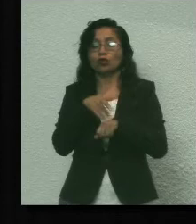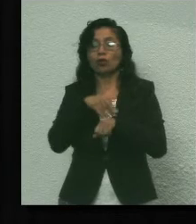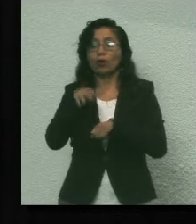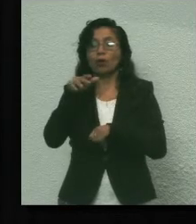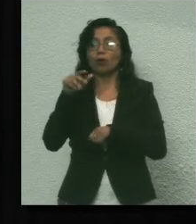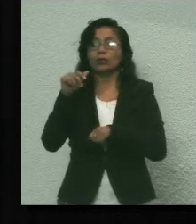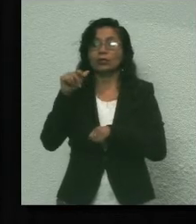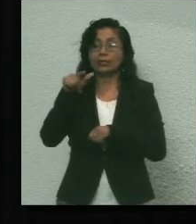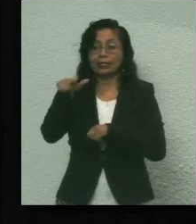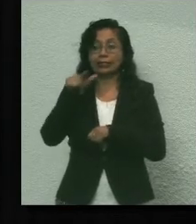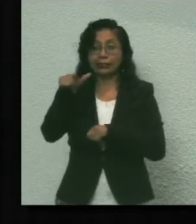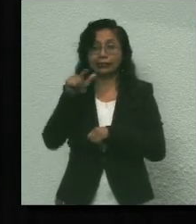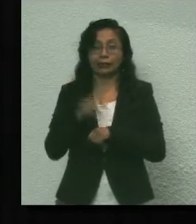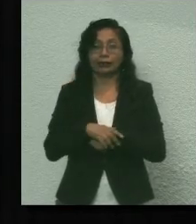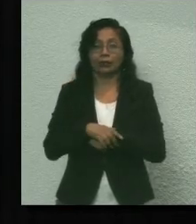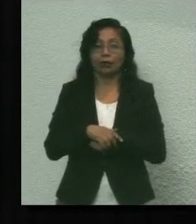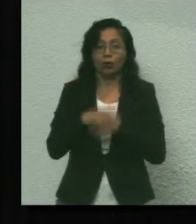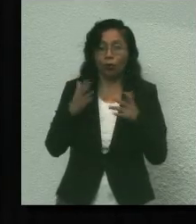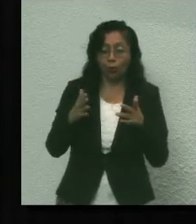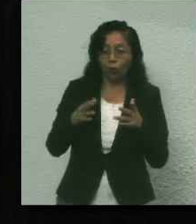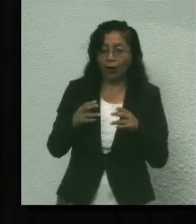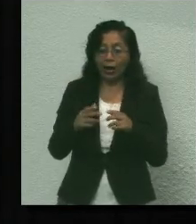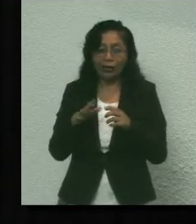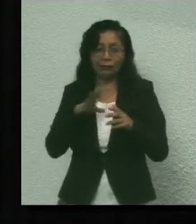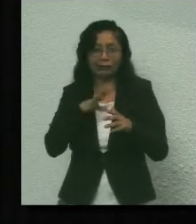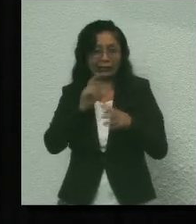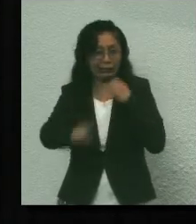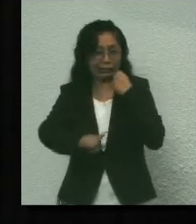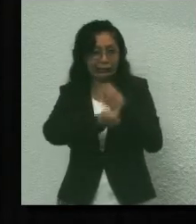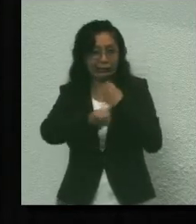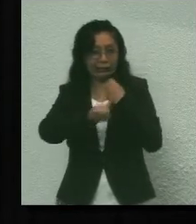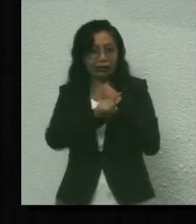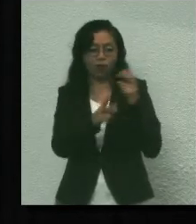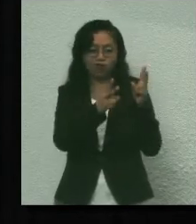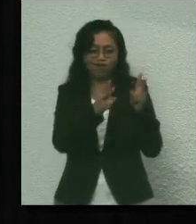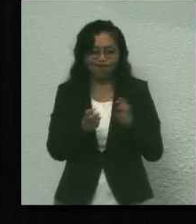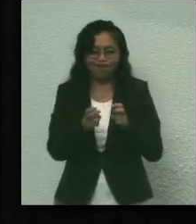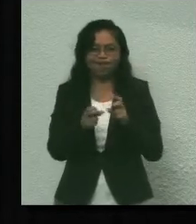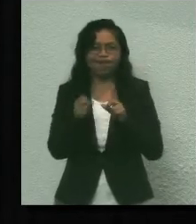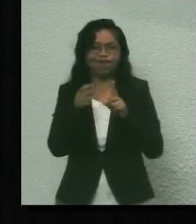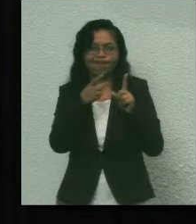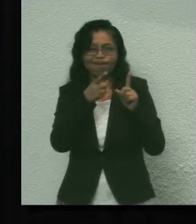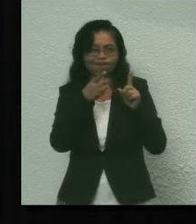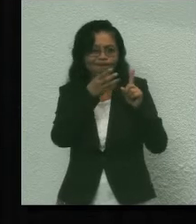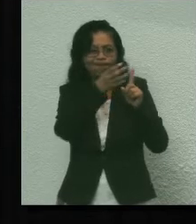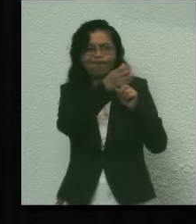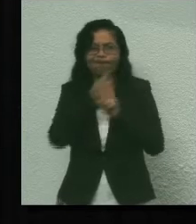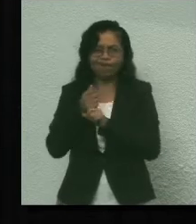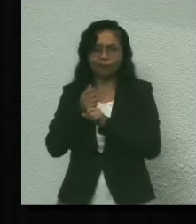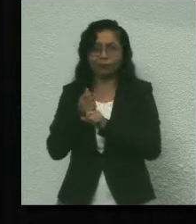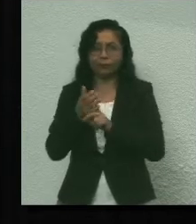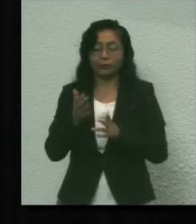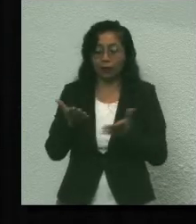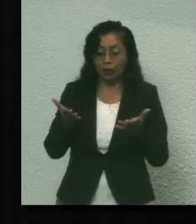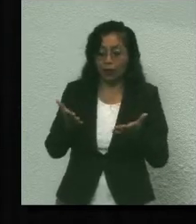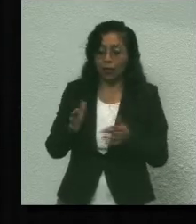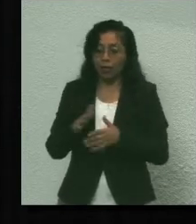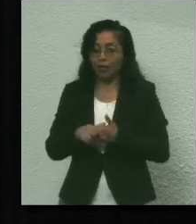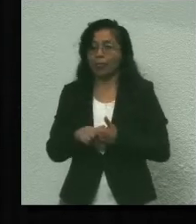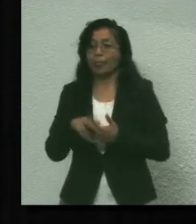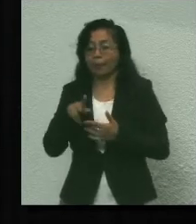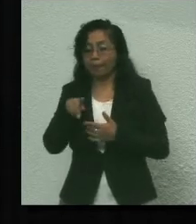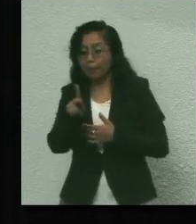mil 807 casos de delitos registrados a pesar de que en el presupuesto asignado a seguridad